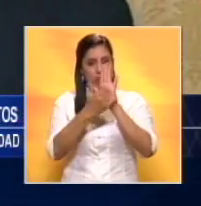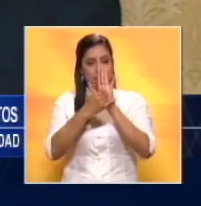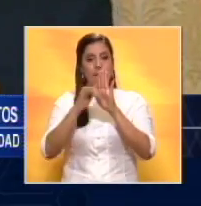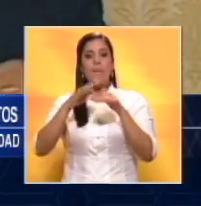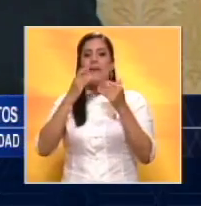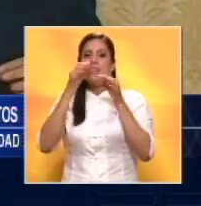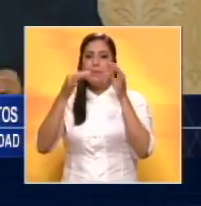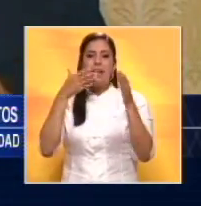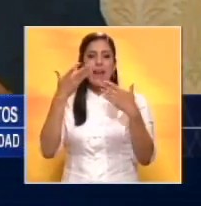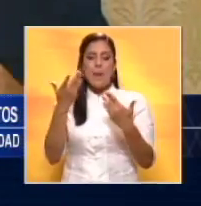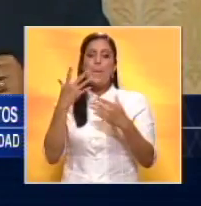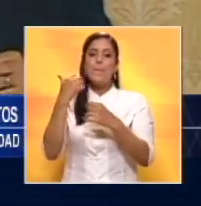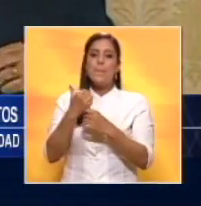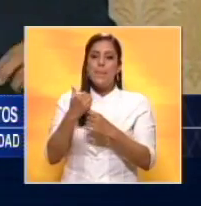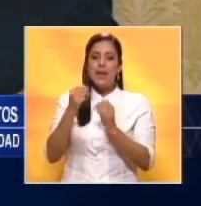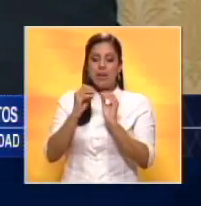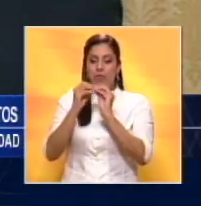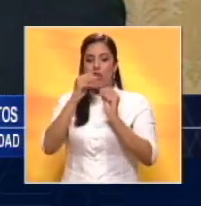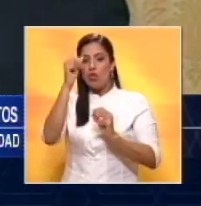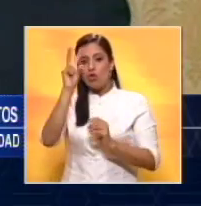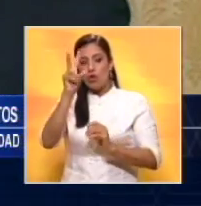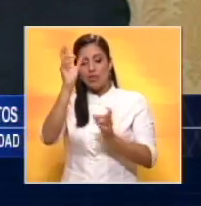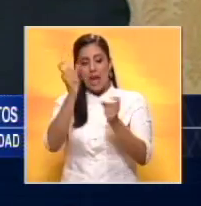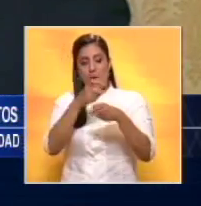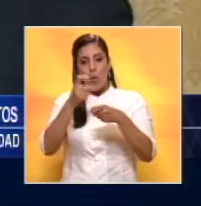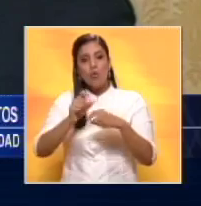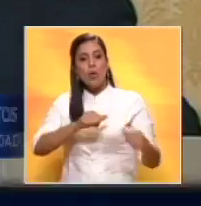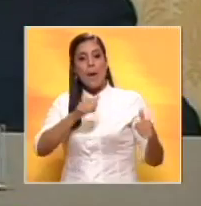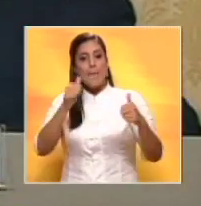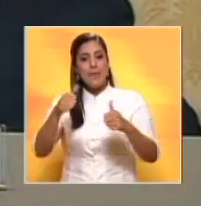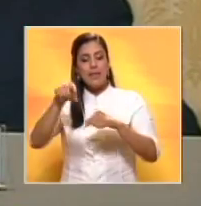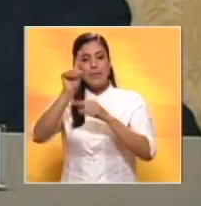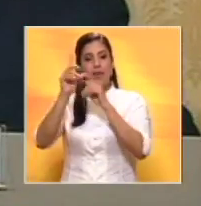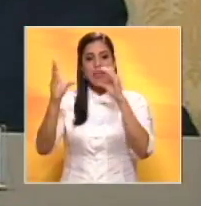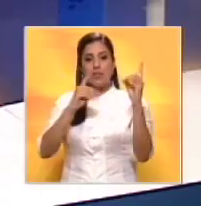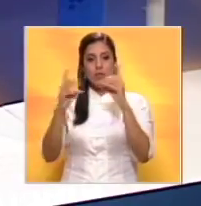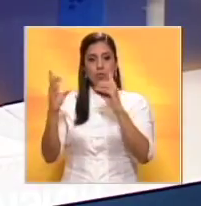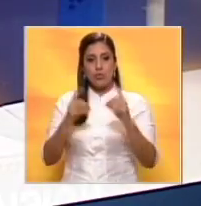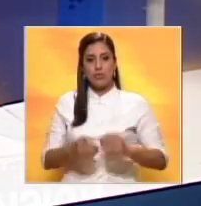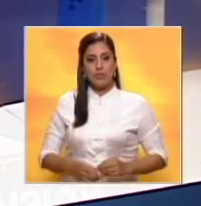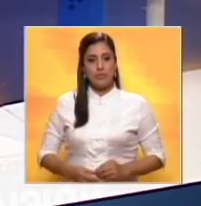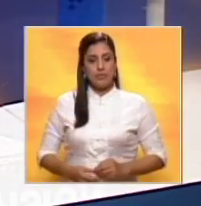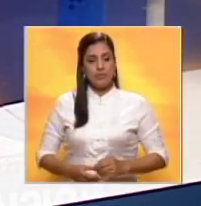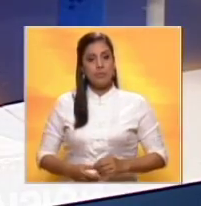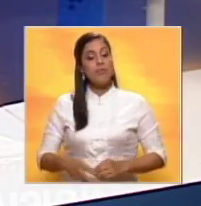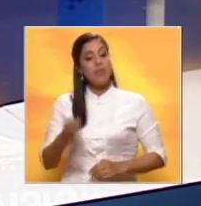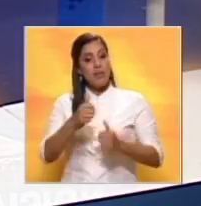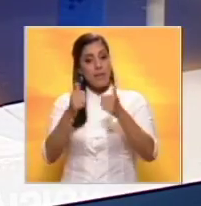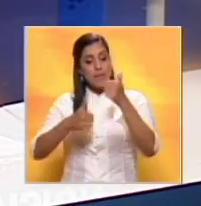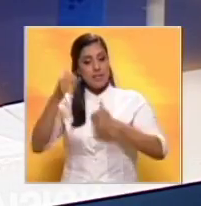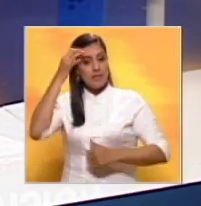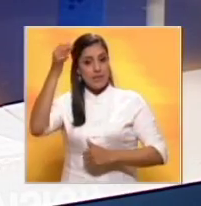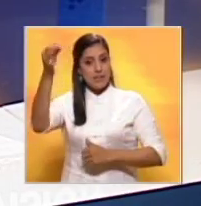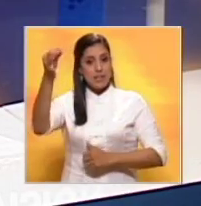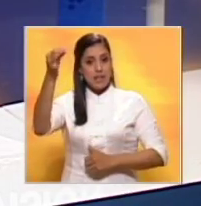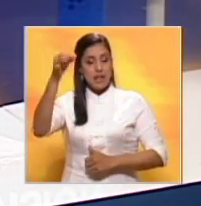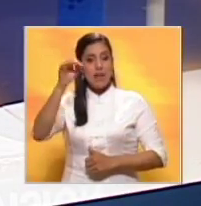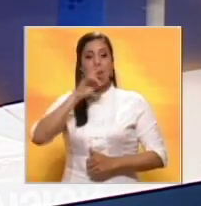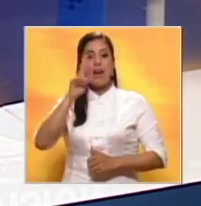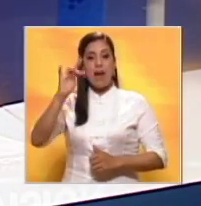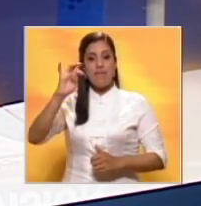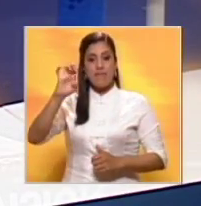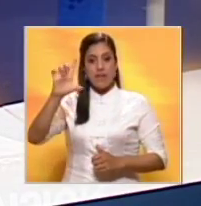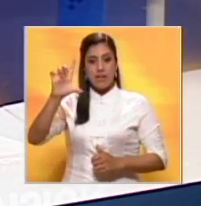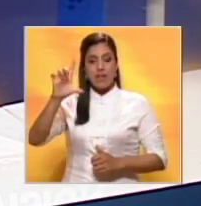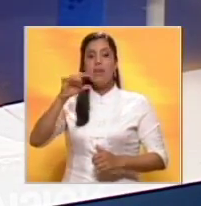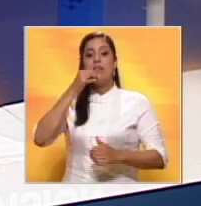la cual comentó que espera sea instalada el 2 de agosto para comenzar su primera discusión. El vicefiscal general de la República, Rafael